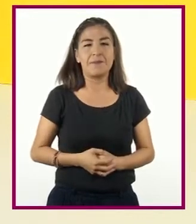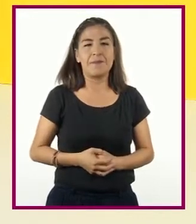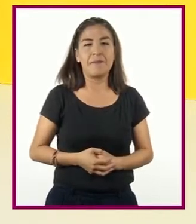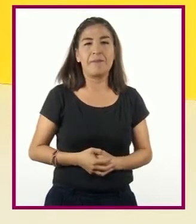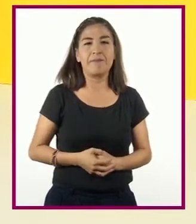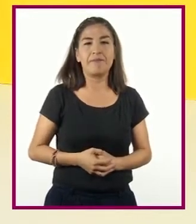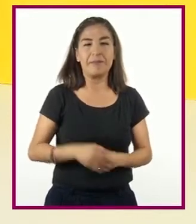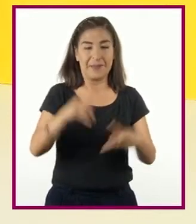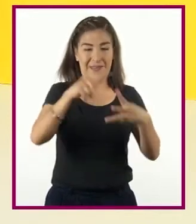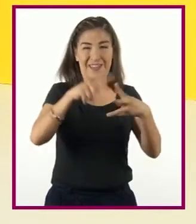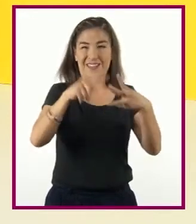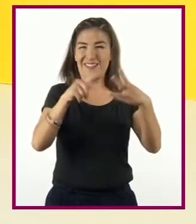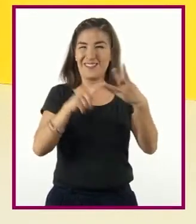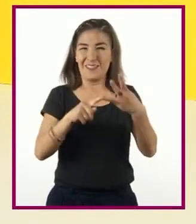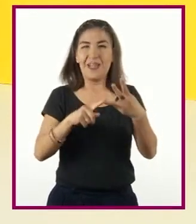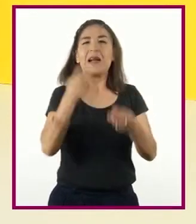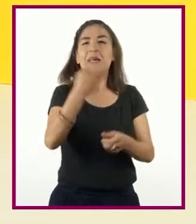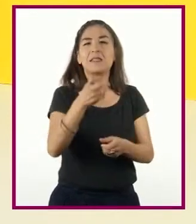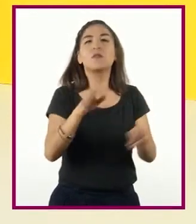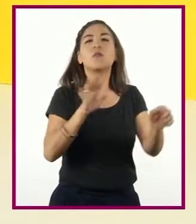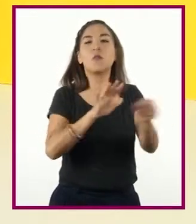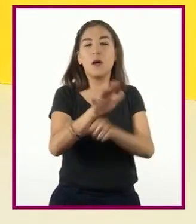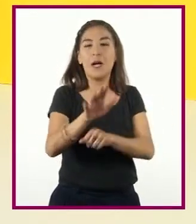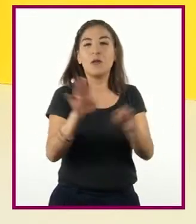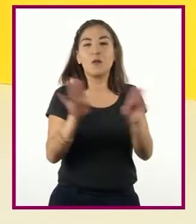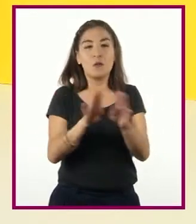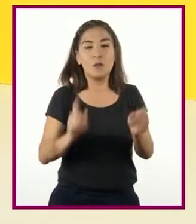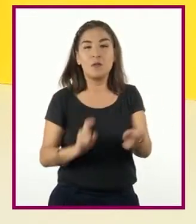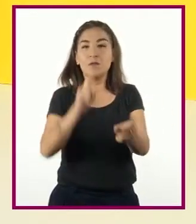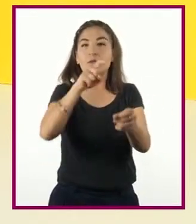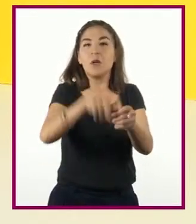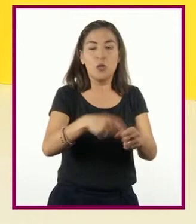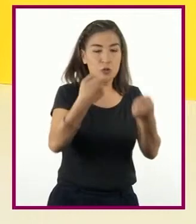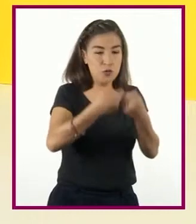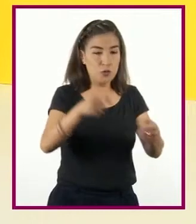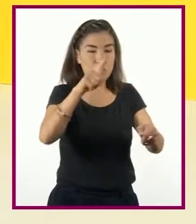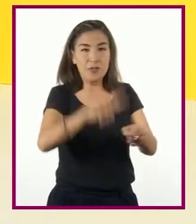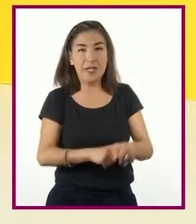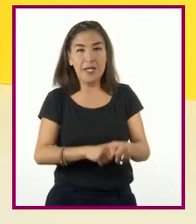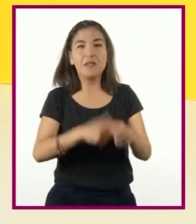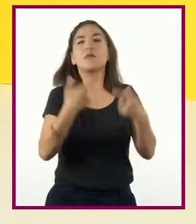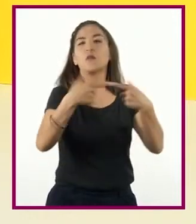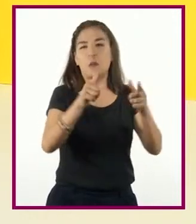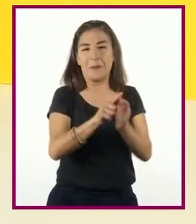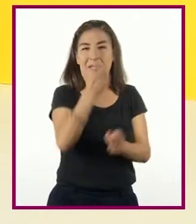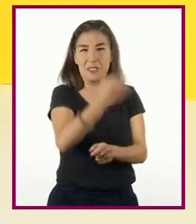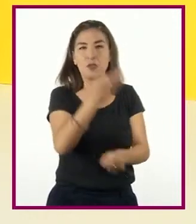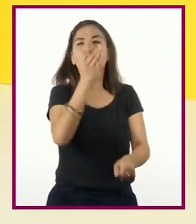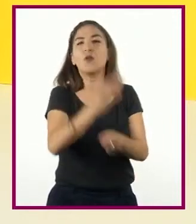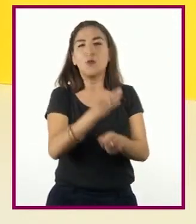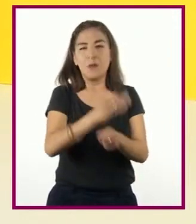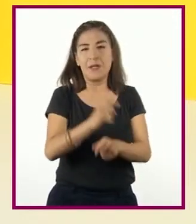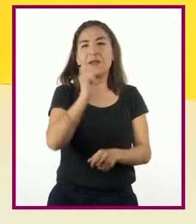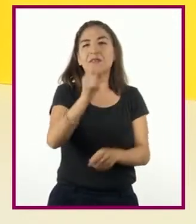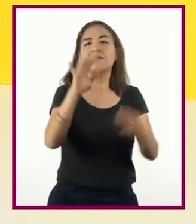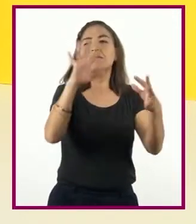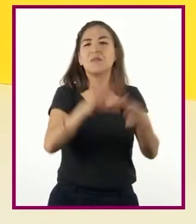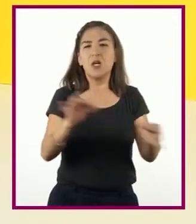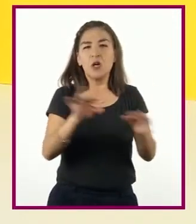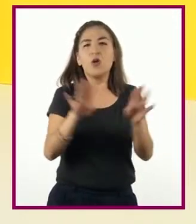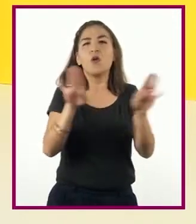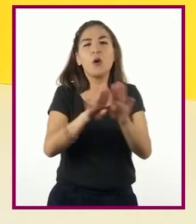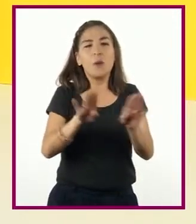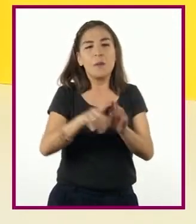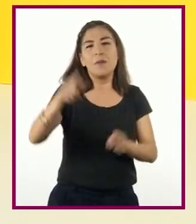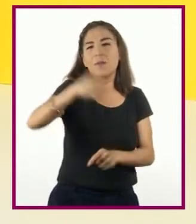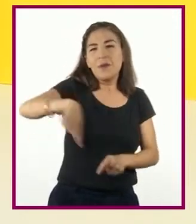De estos tres factores, el vínculo de integración social o grupal justamente es el que tiene que ver con la influencia